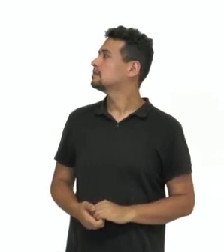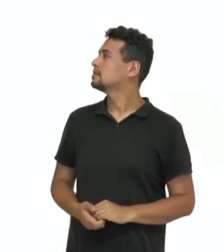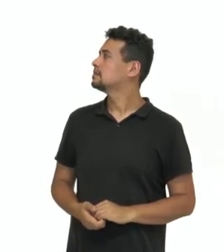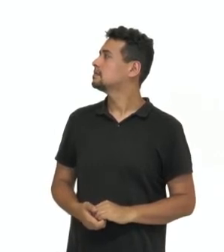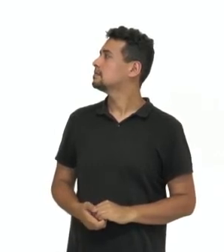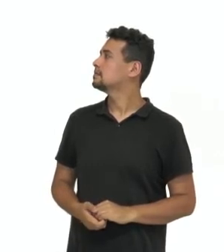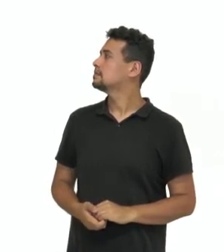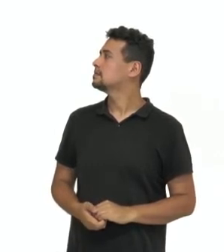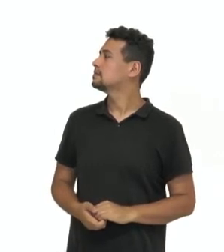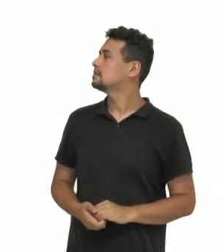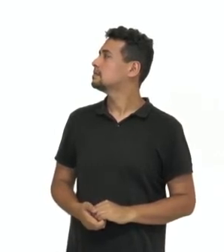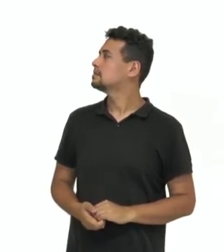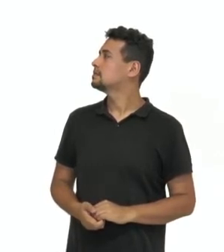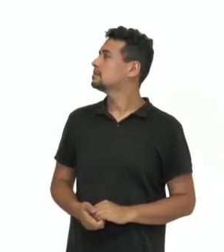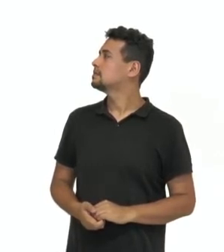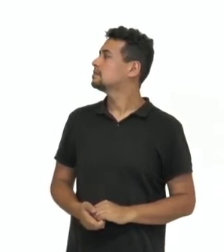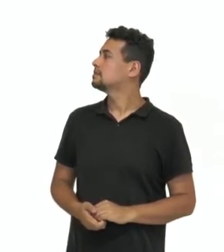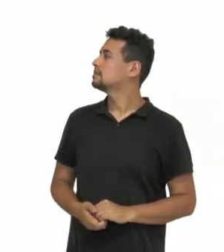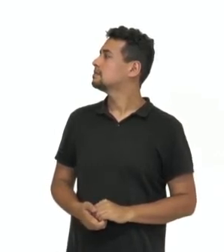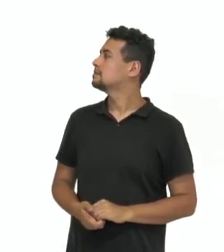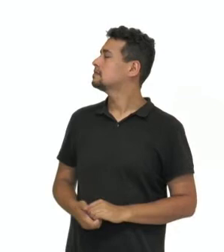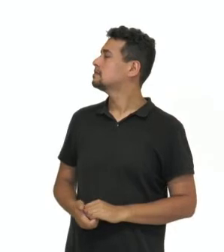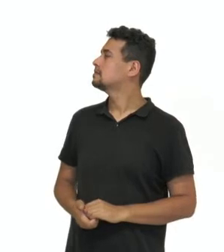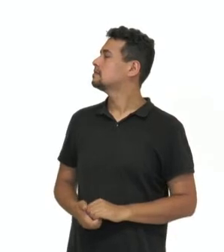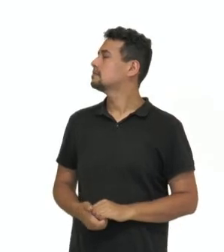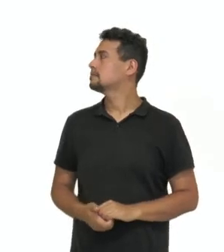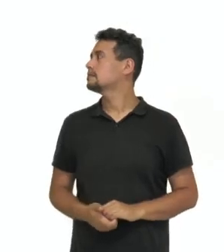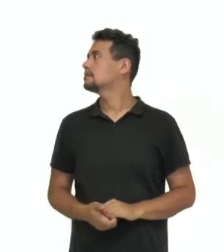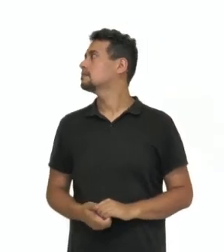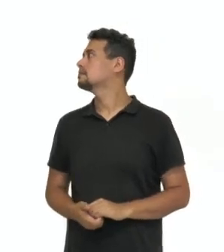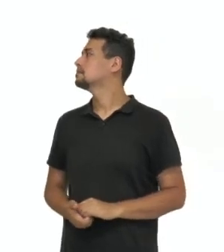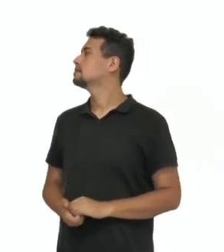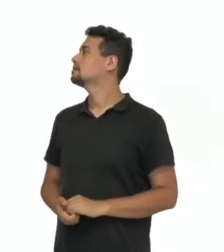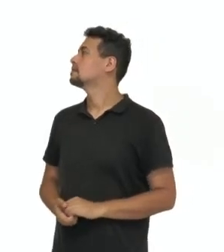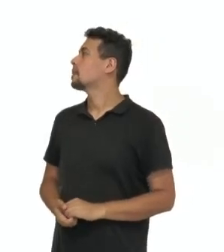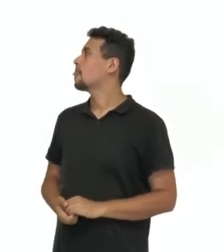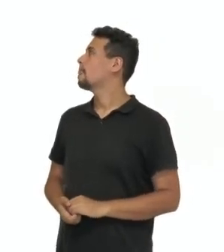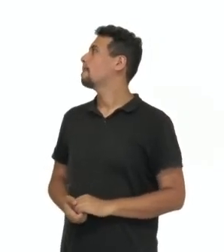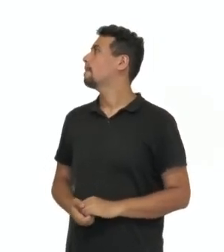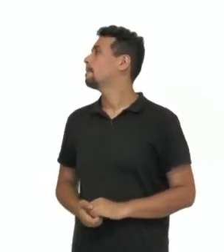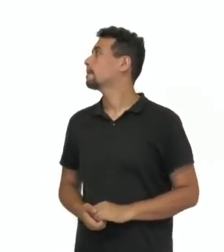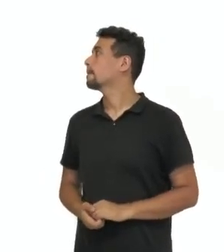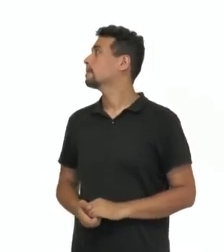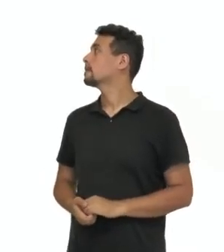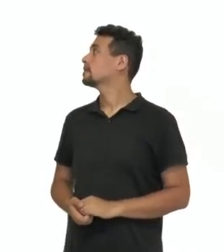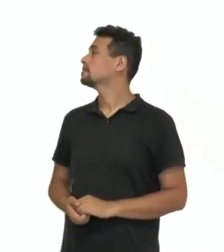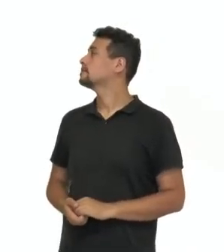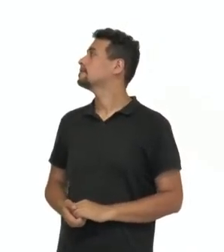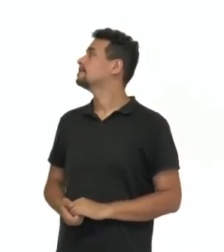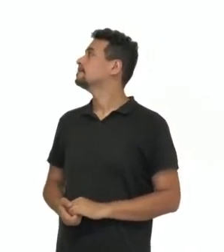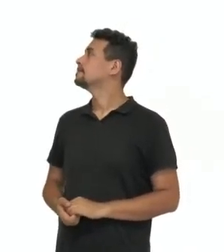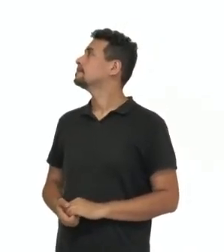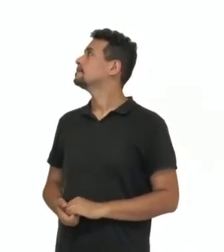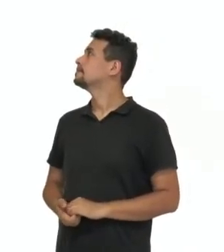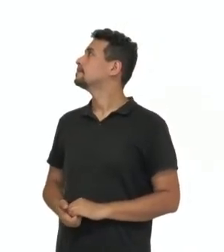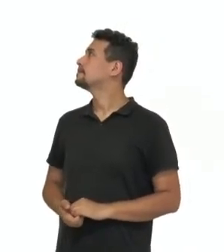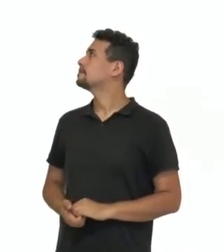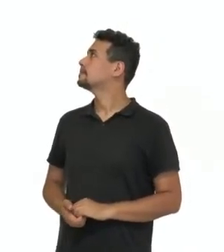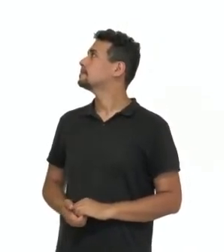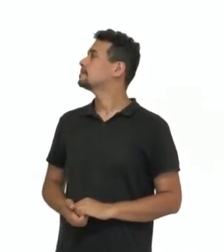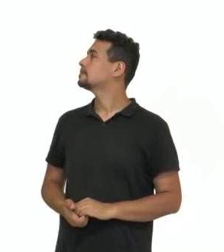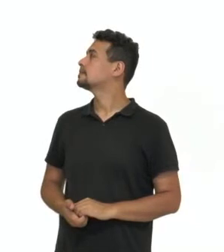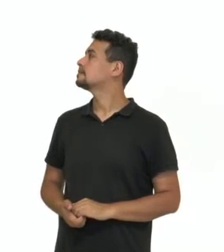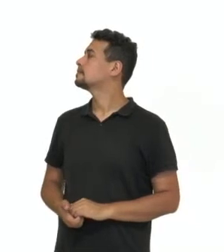ella dijo. Nosotros, nosotras vimos, nosotros, nosotras dijimos. Vosotros, vosotras